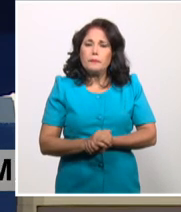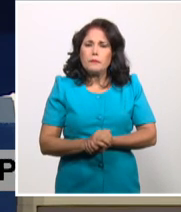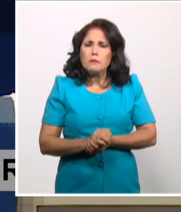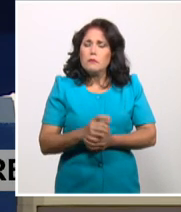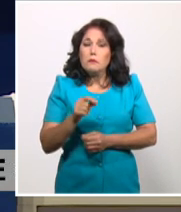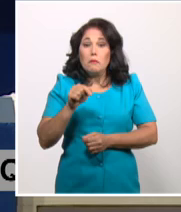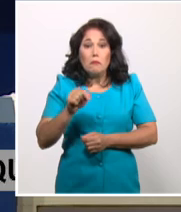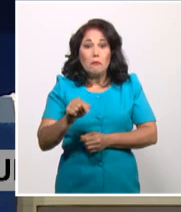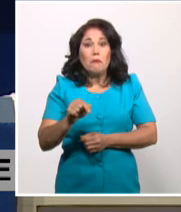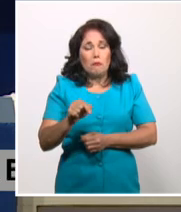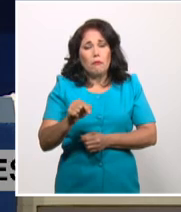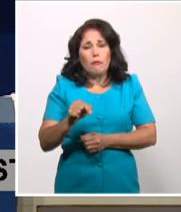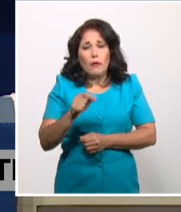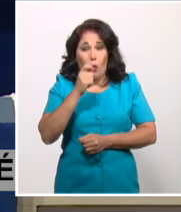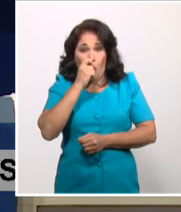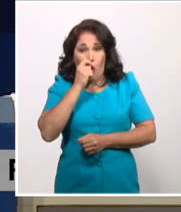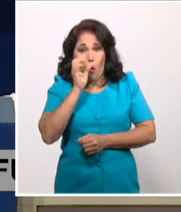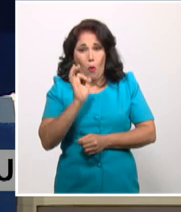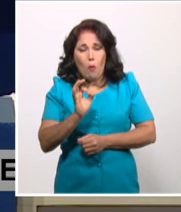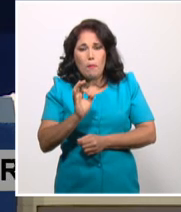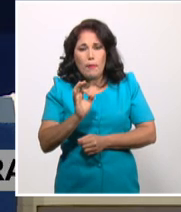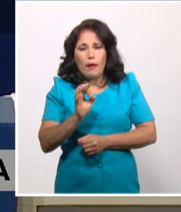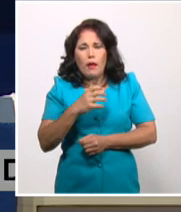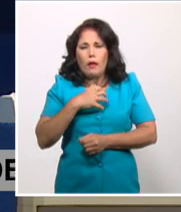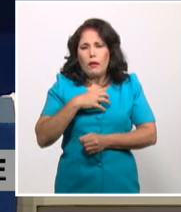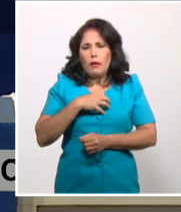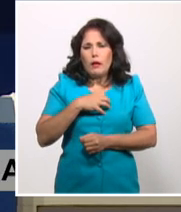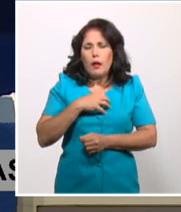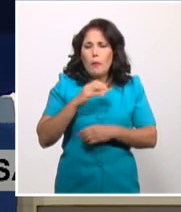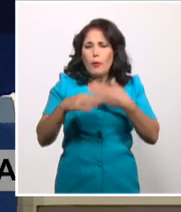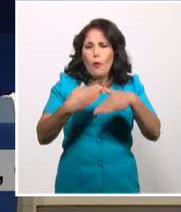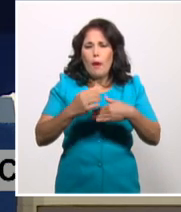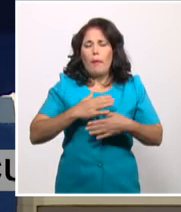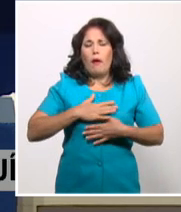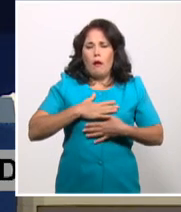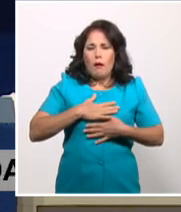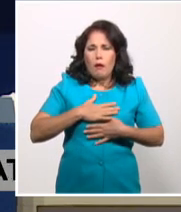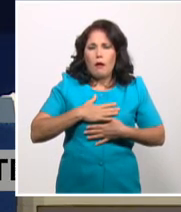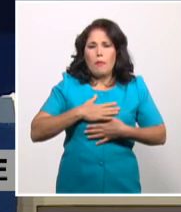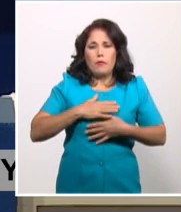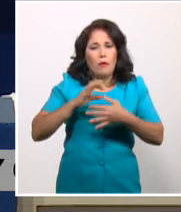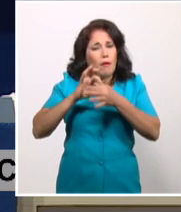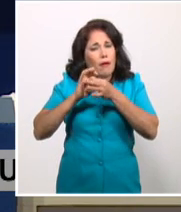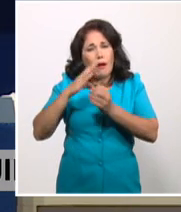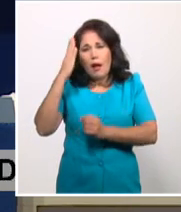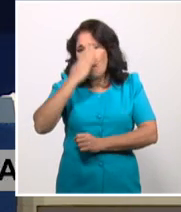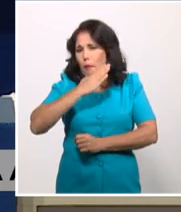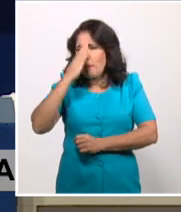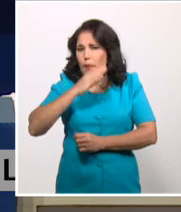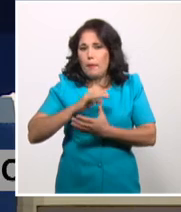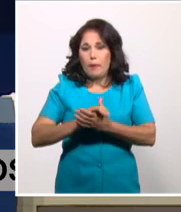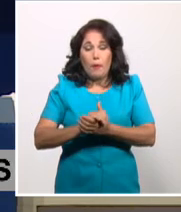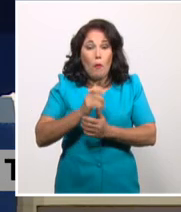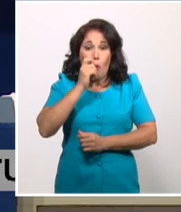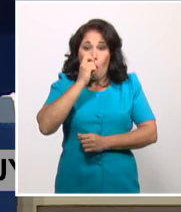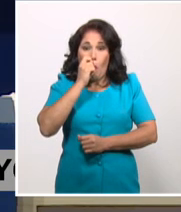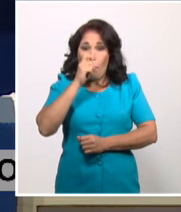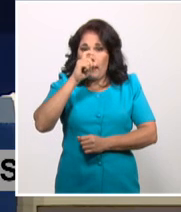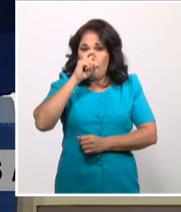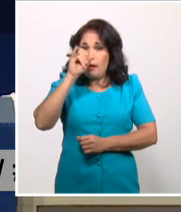y que se mantiene con un distrés respiratorio y reportado de crítico. Paciente de 62 años